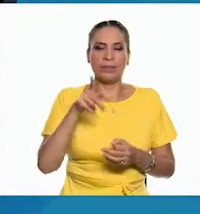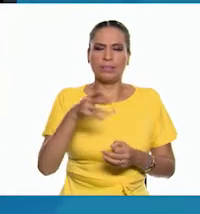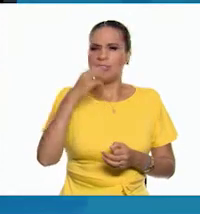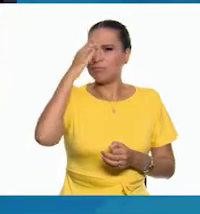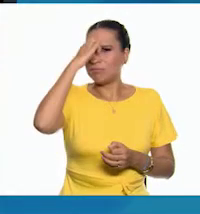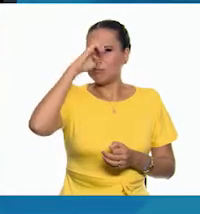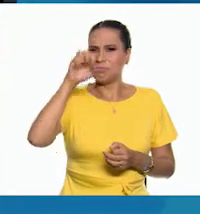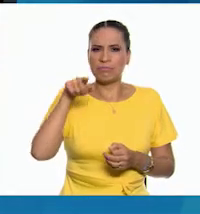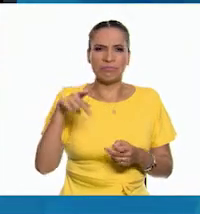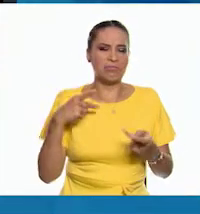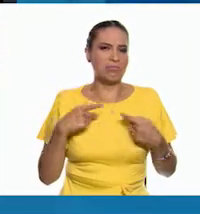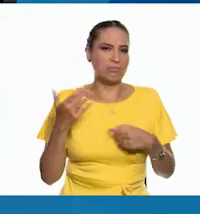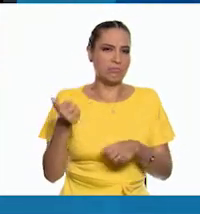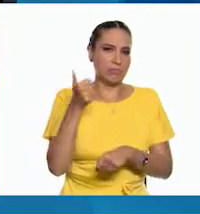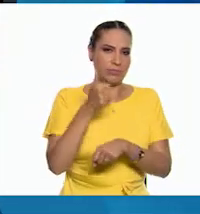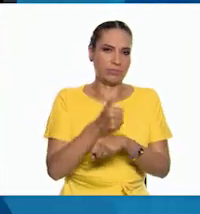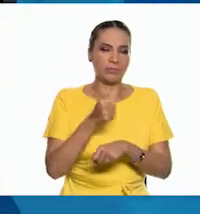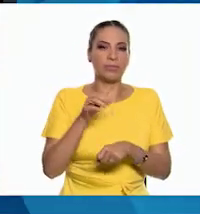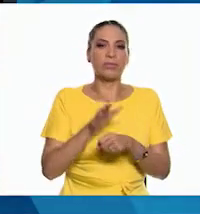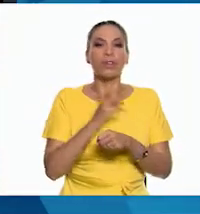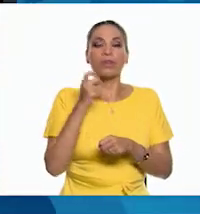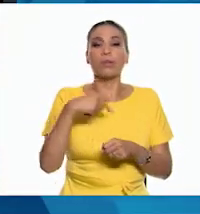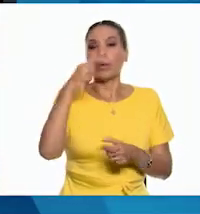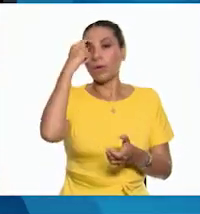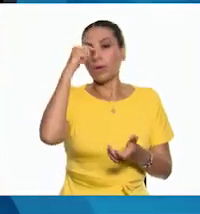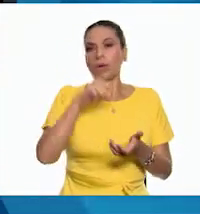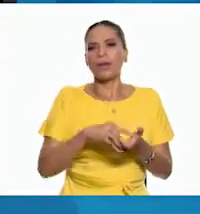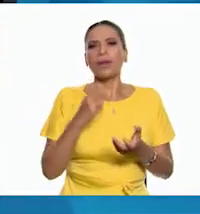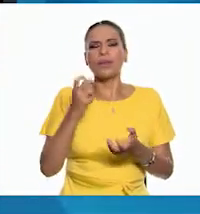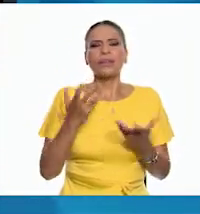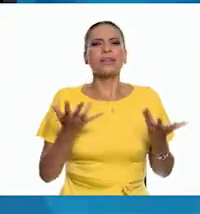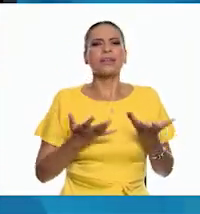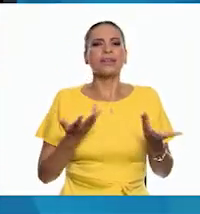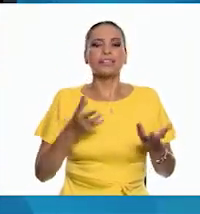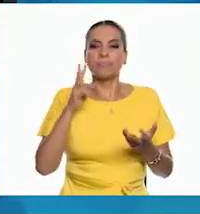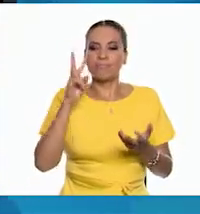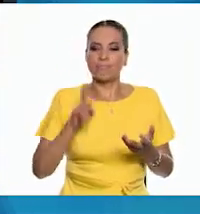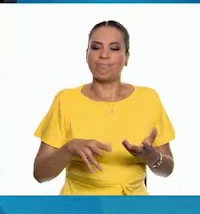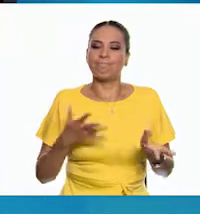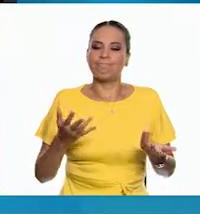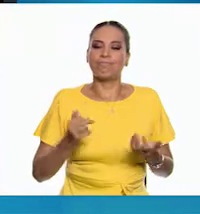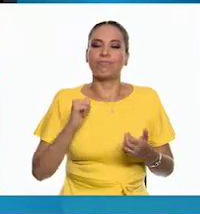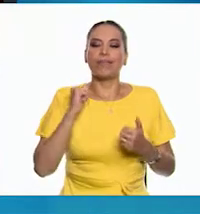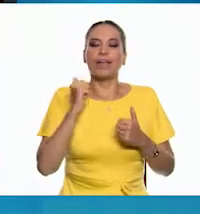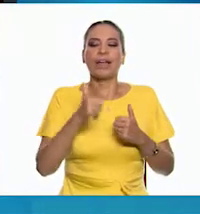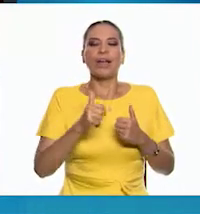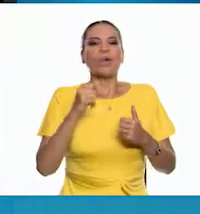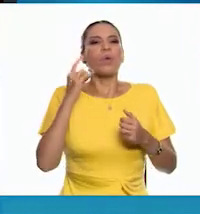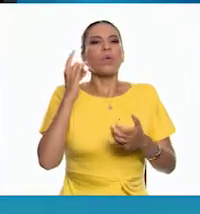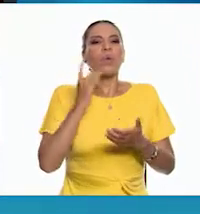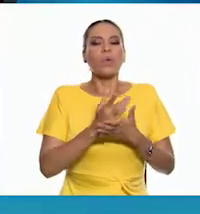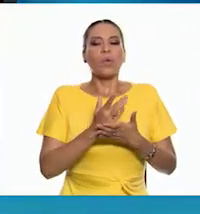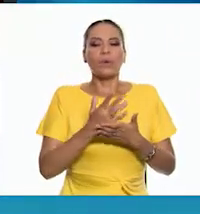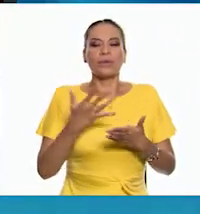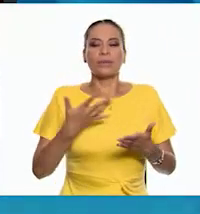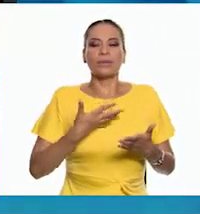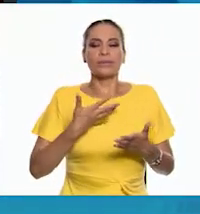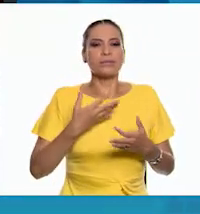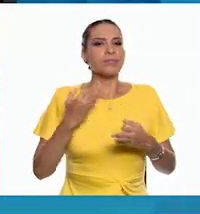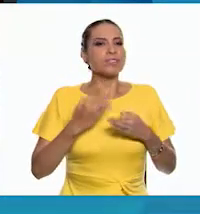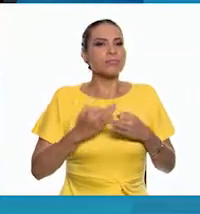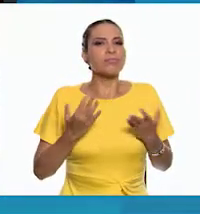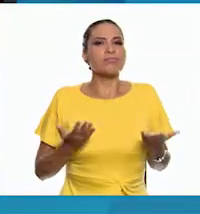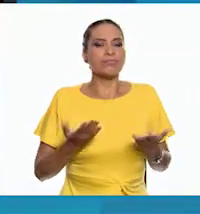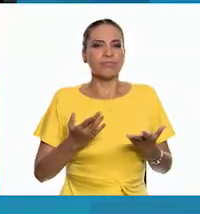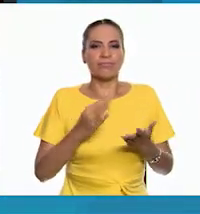extraño. Yo creo que eso va a ser verdaderamente algo único que va ahora sí